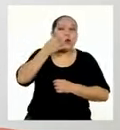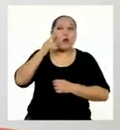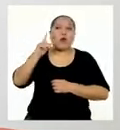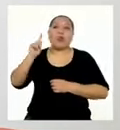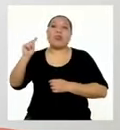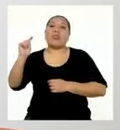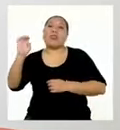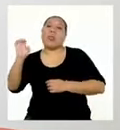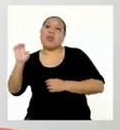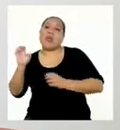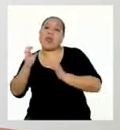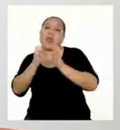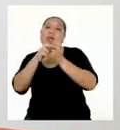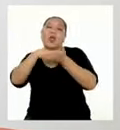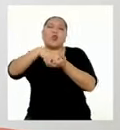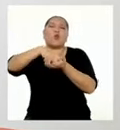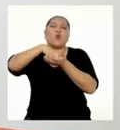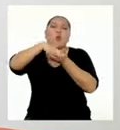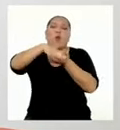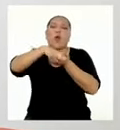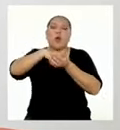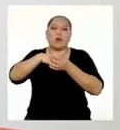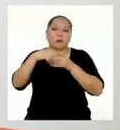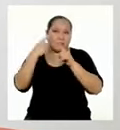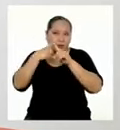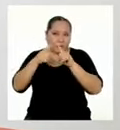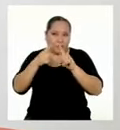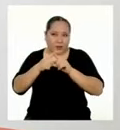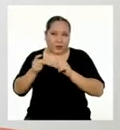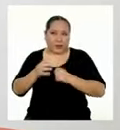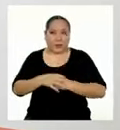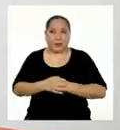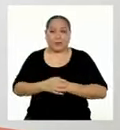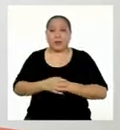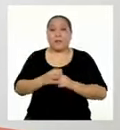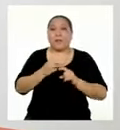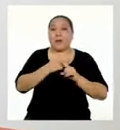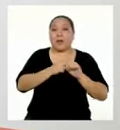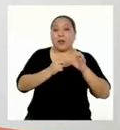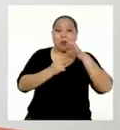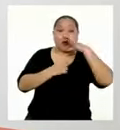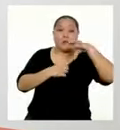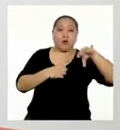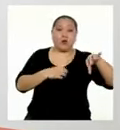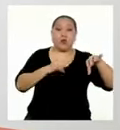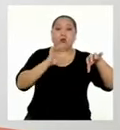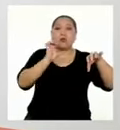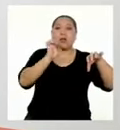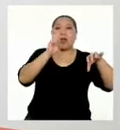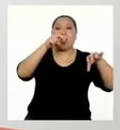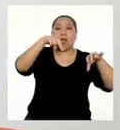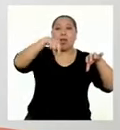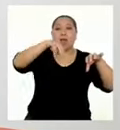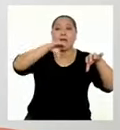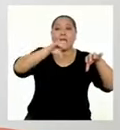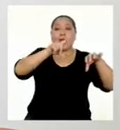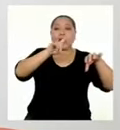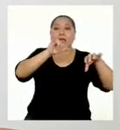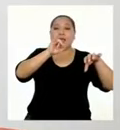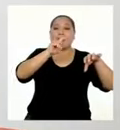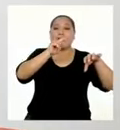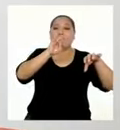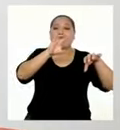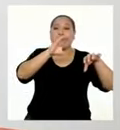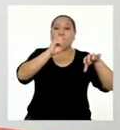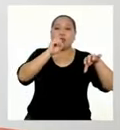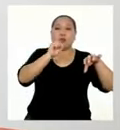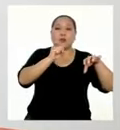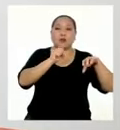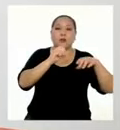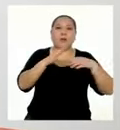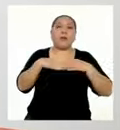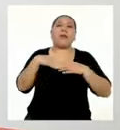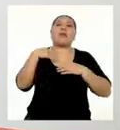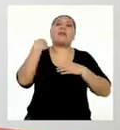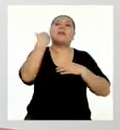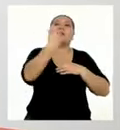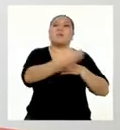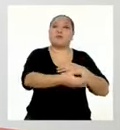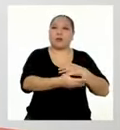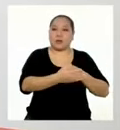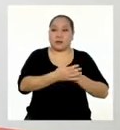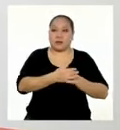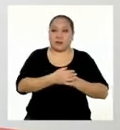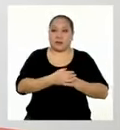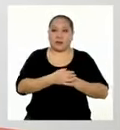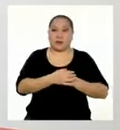te ruego, entre otros. En el caso de los enclíticos, por el contrario, van después